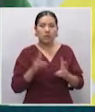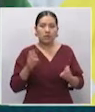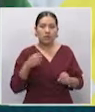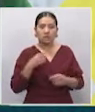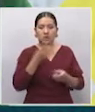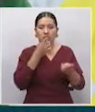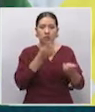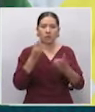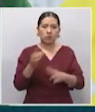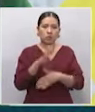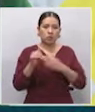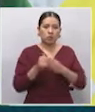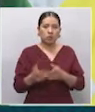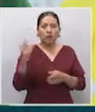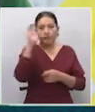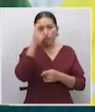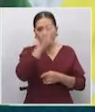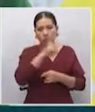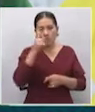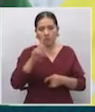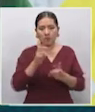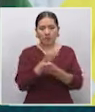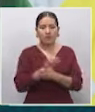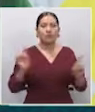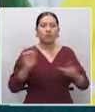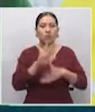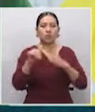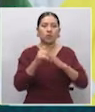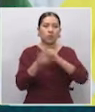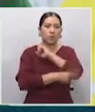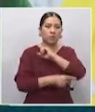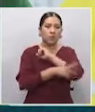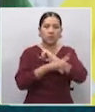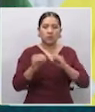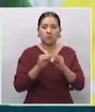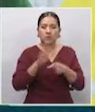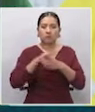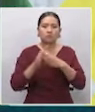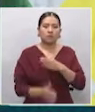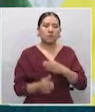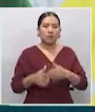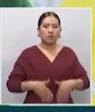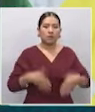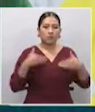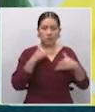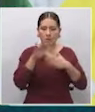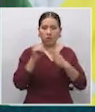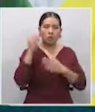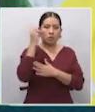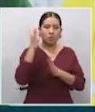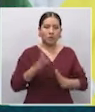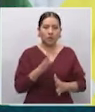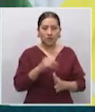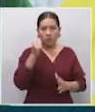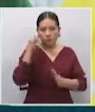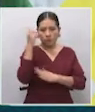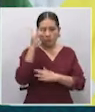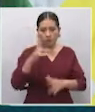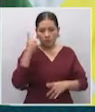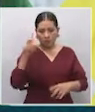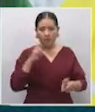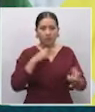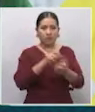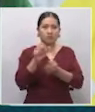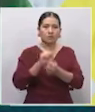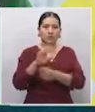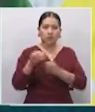confeso y que busca destruir la democracia en nuestro país y acabar con la vida de bolivianas y bolivianos para victimizarse y a través de